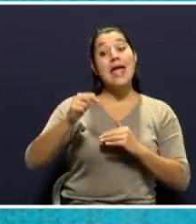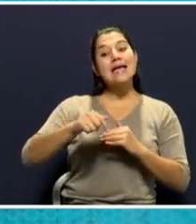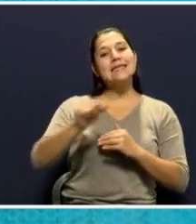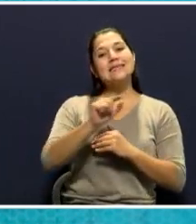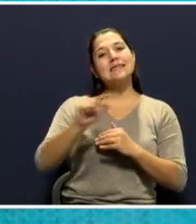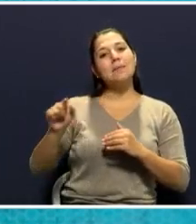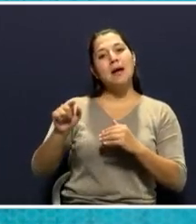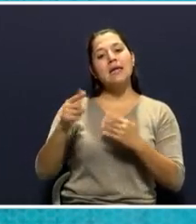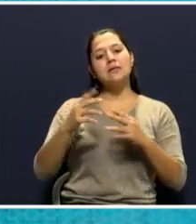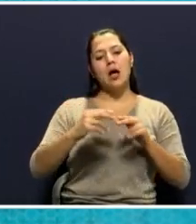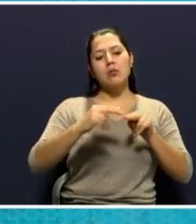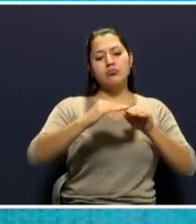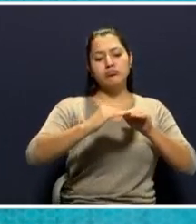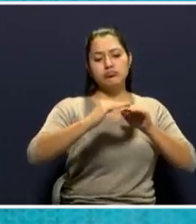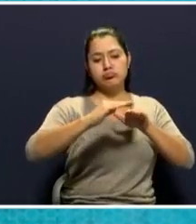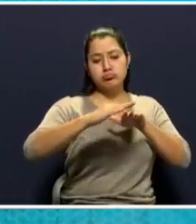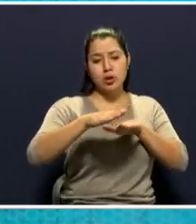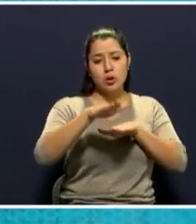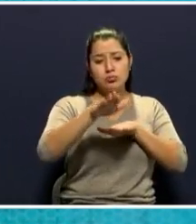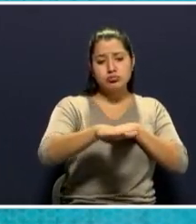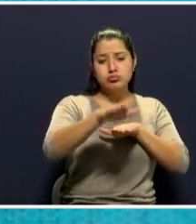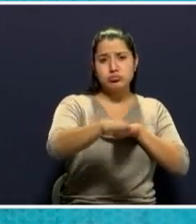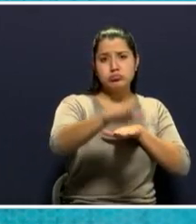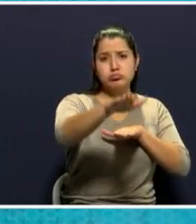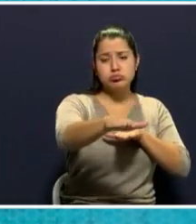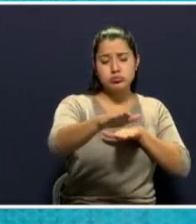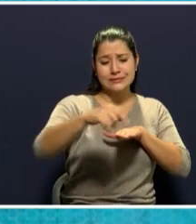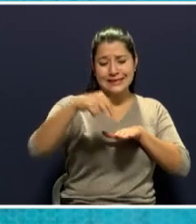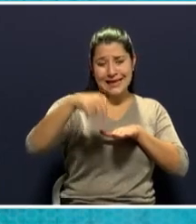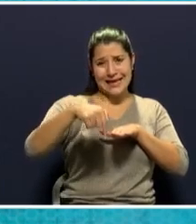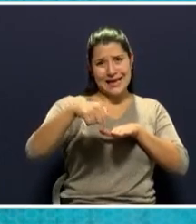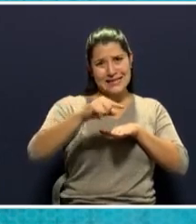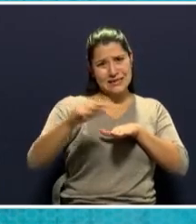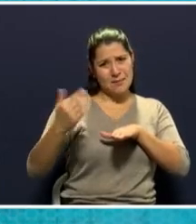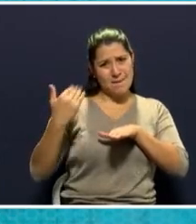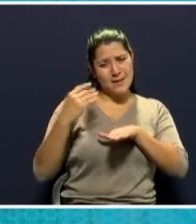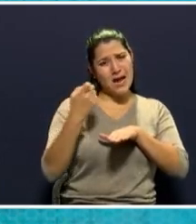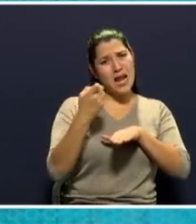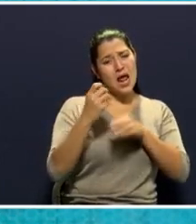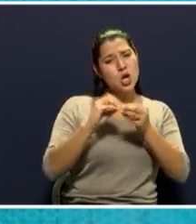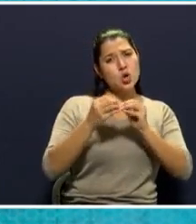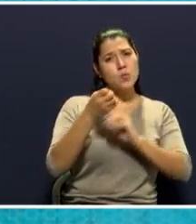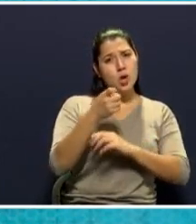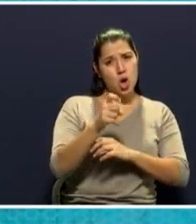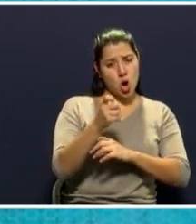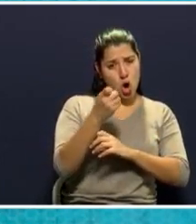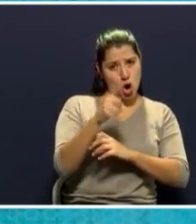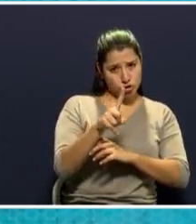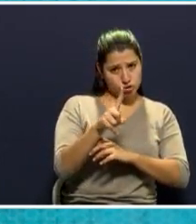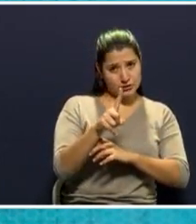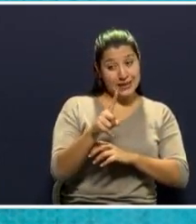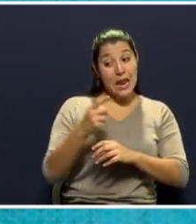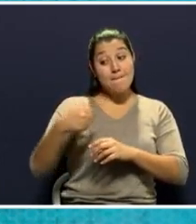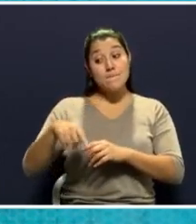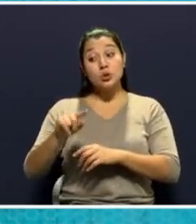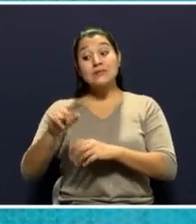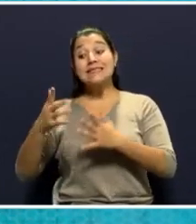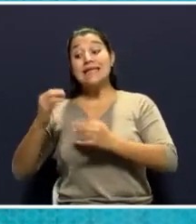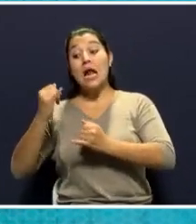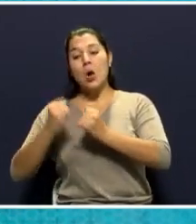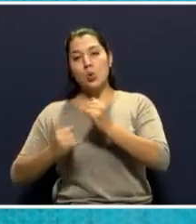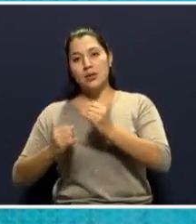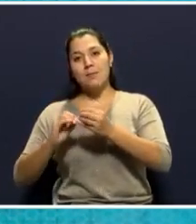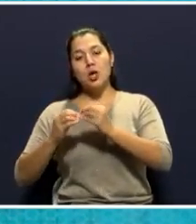Entonces, la próxima semana o prontamente vamos a estar haciendo el colado de la última dovela, que es la número 12. Con